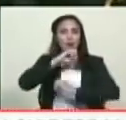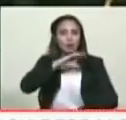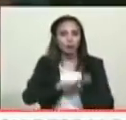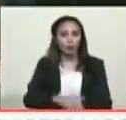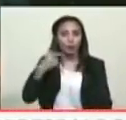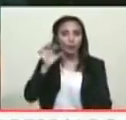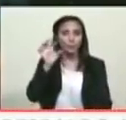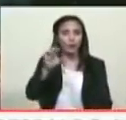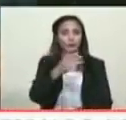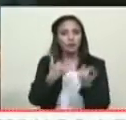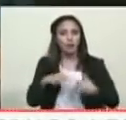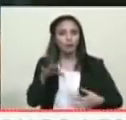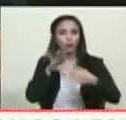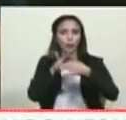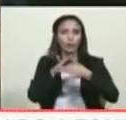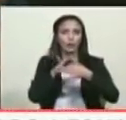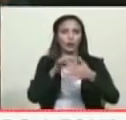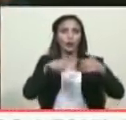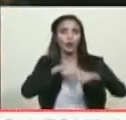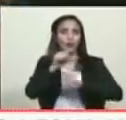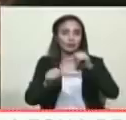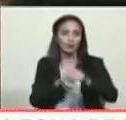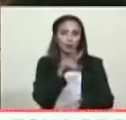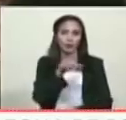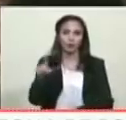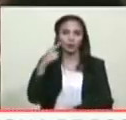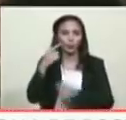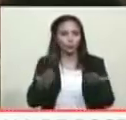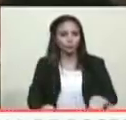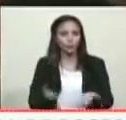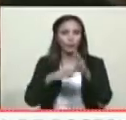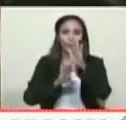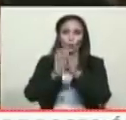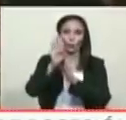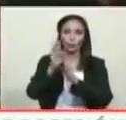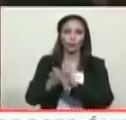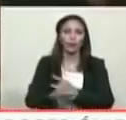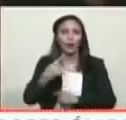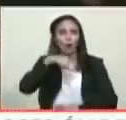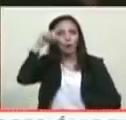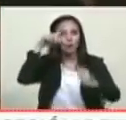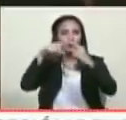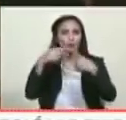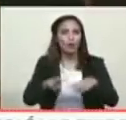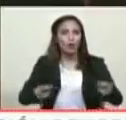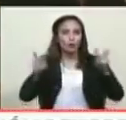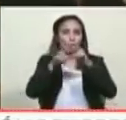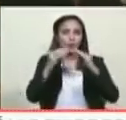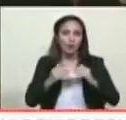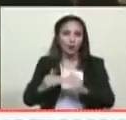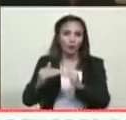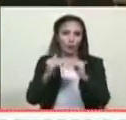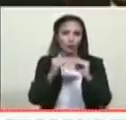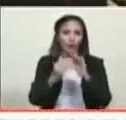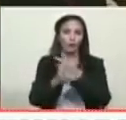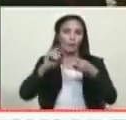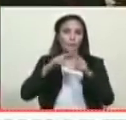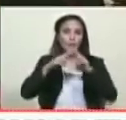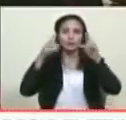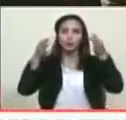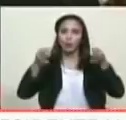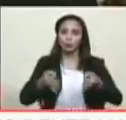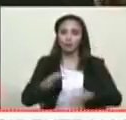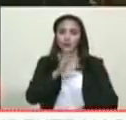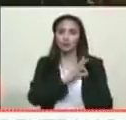están maduros en el siglo XXI para fortalecer los principios de igualdad, paz,